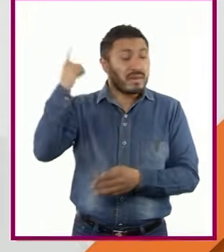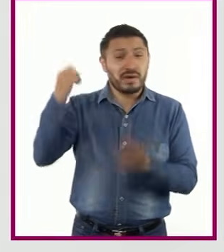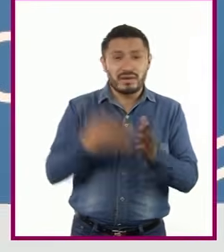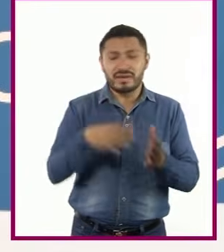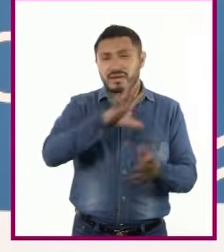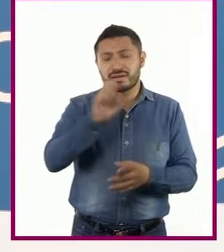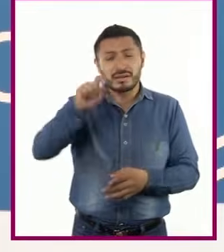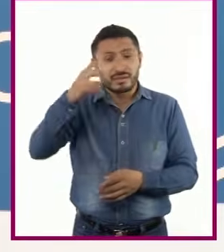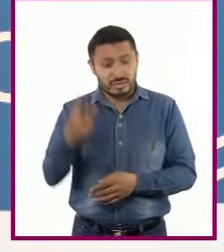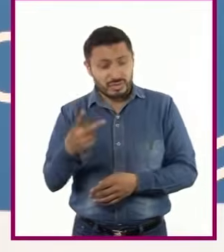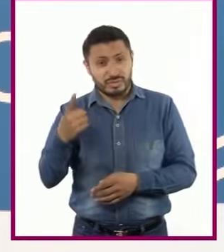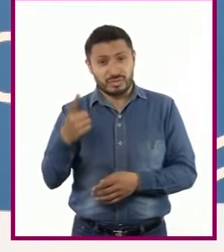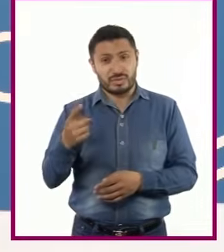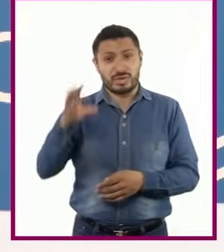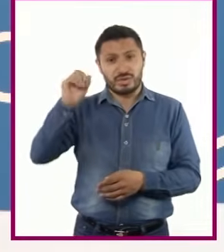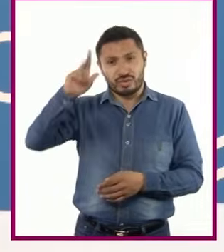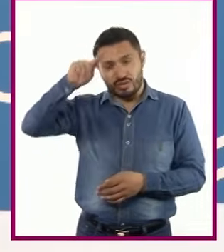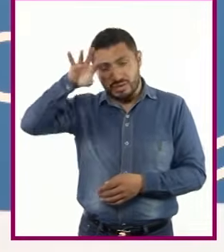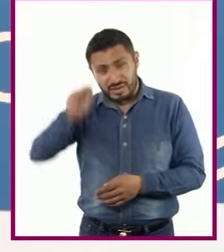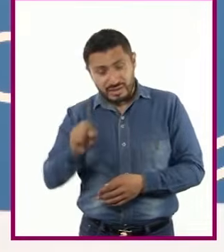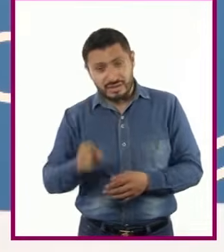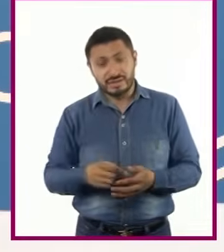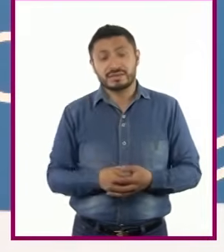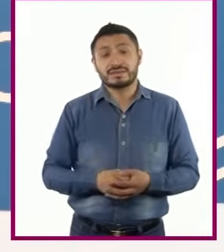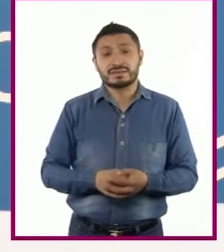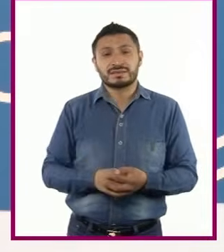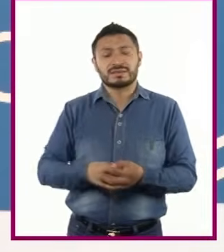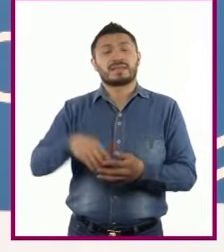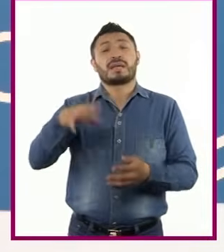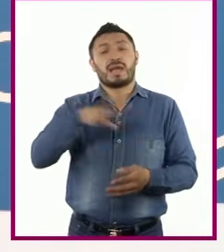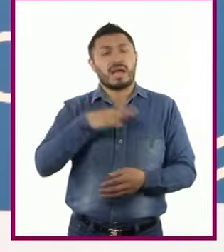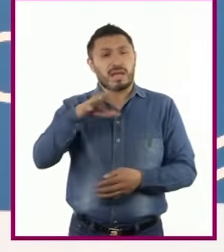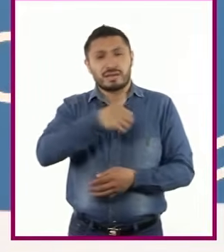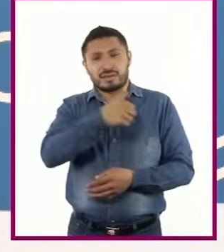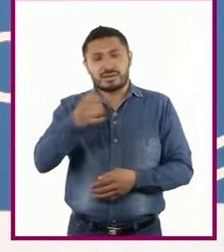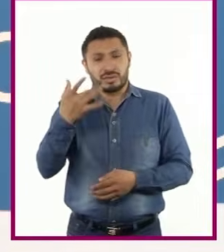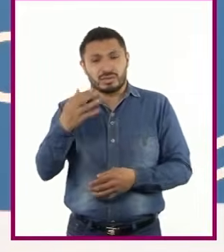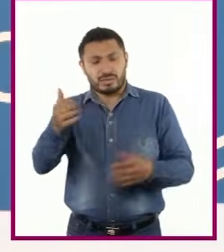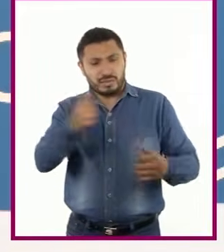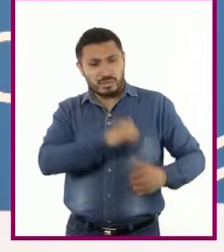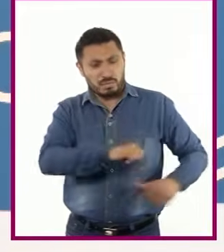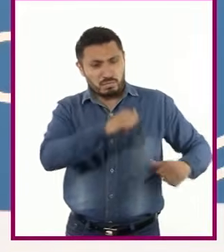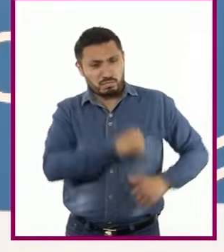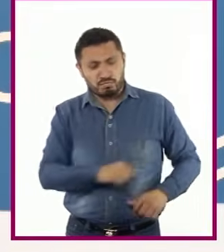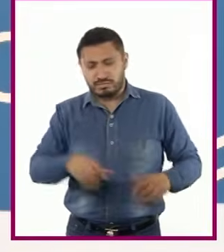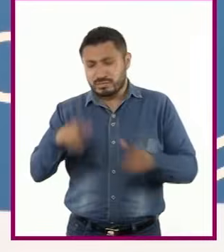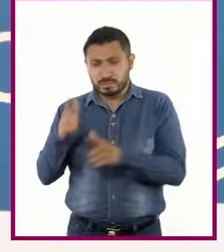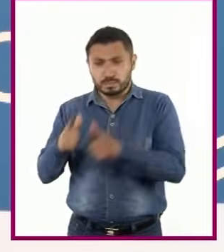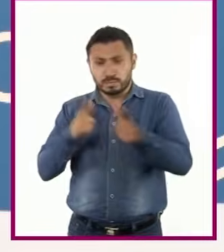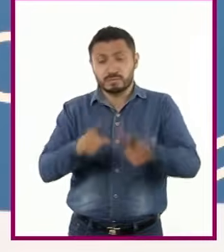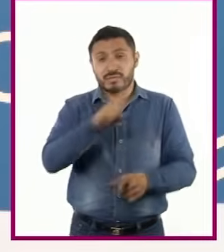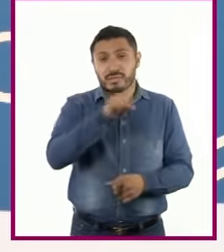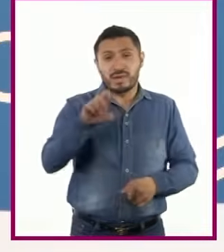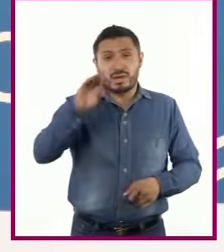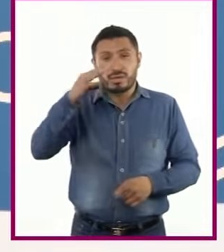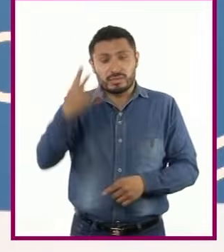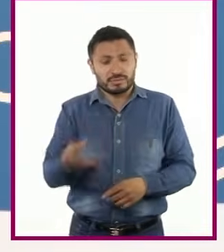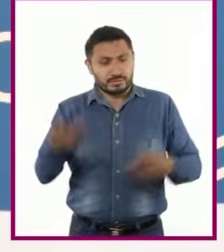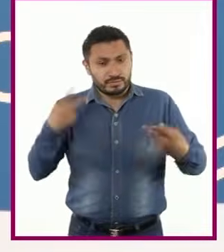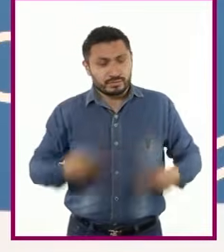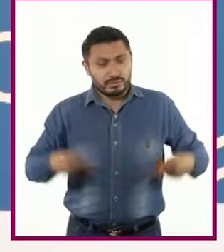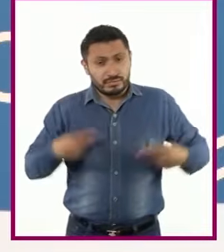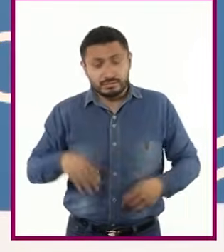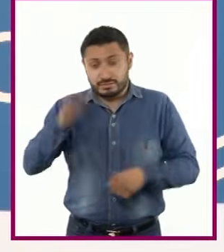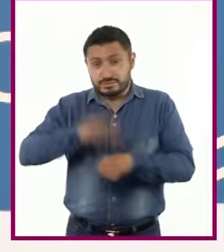la capital azteca 650 soldados de infantería, 194 mosqueteros